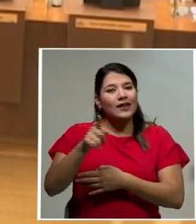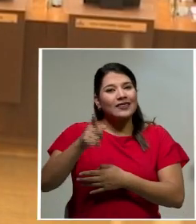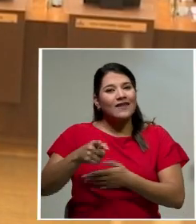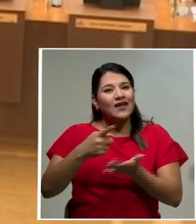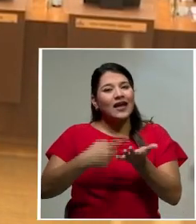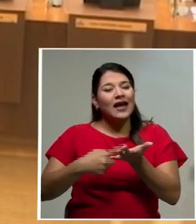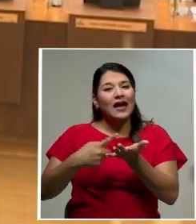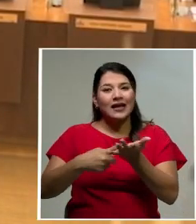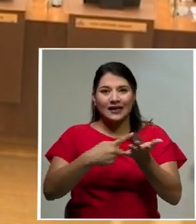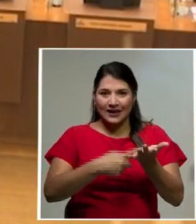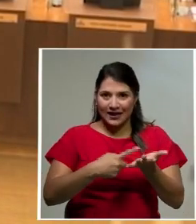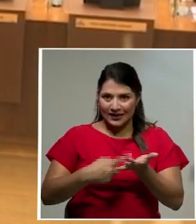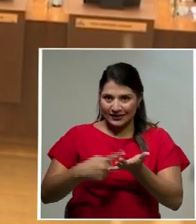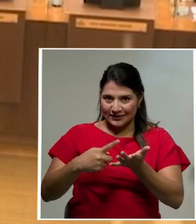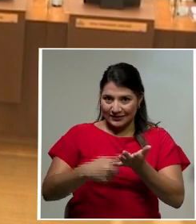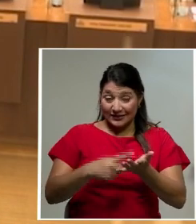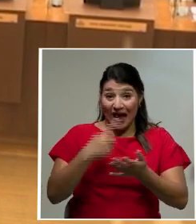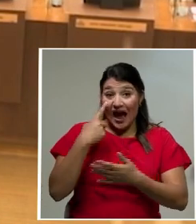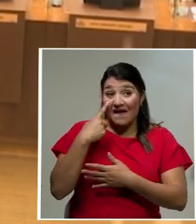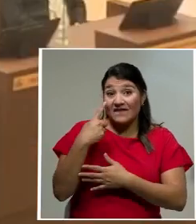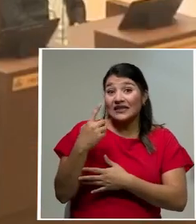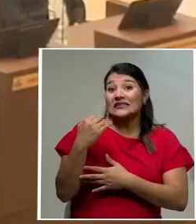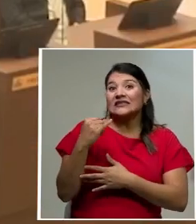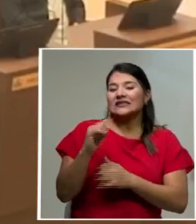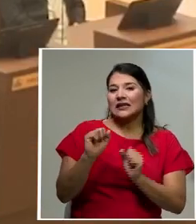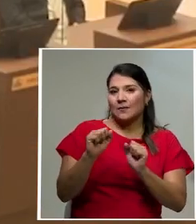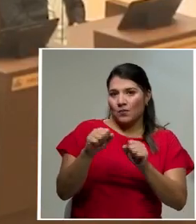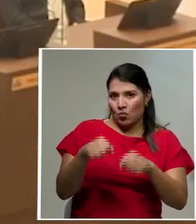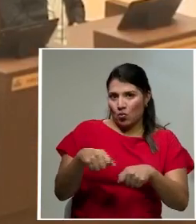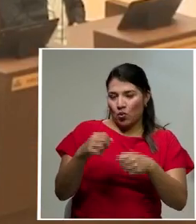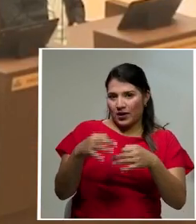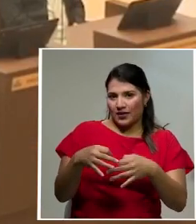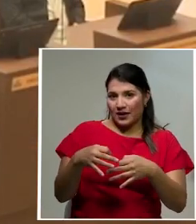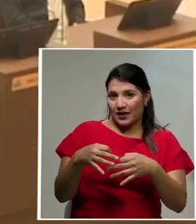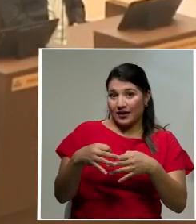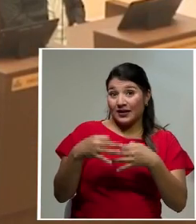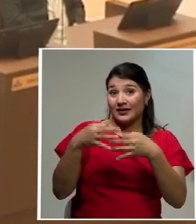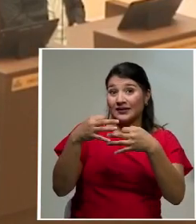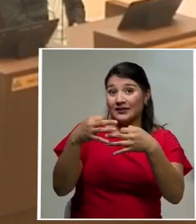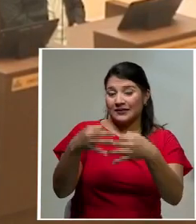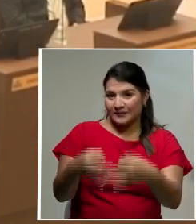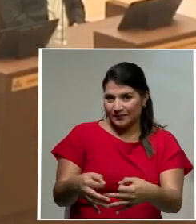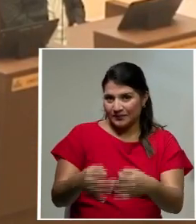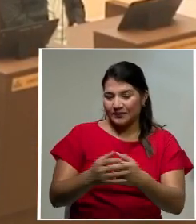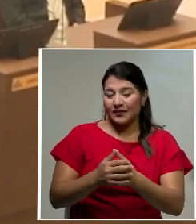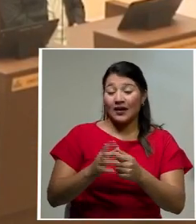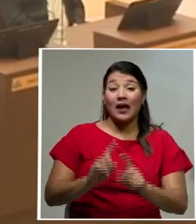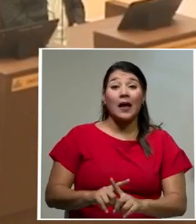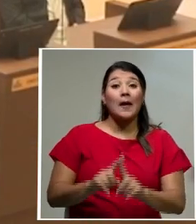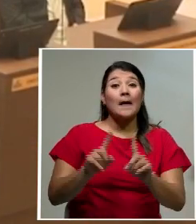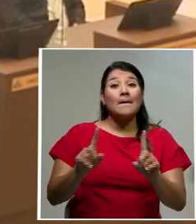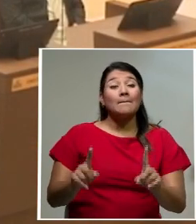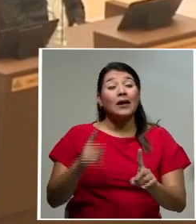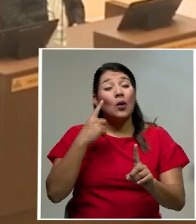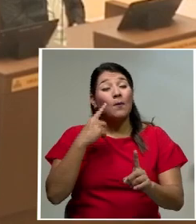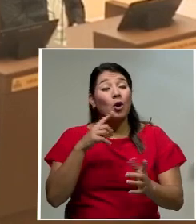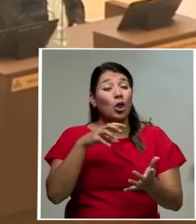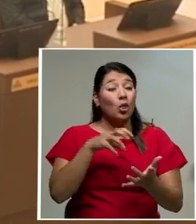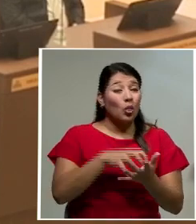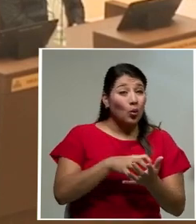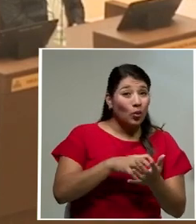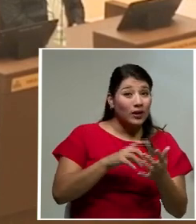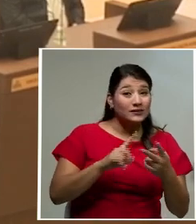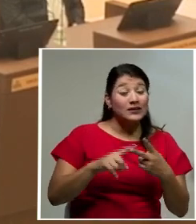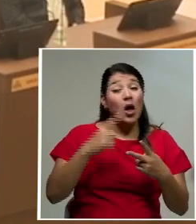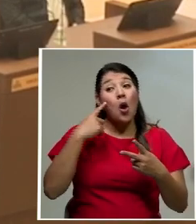la posibilidad de posponer la agenda que se tenía para ver este lunes. Sin embargo, las diversas dudas y además